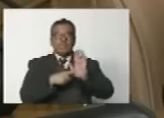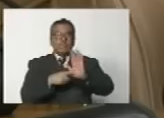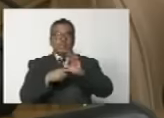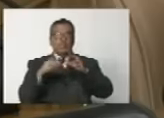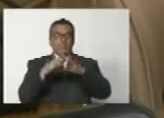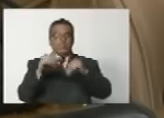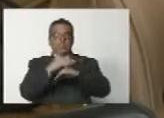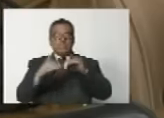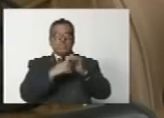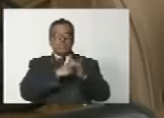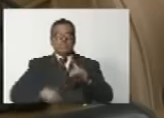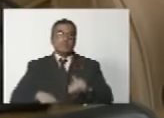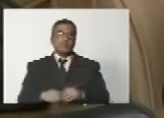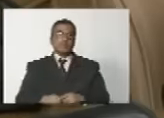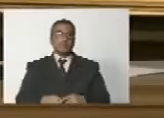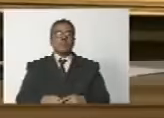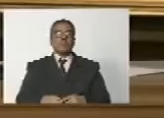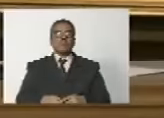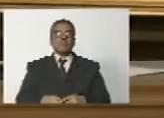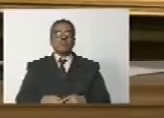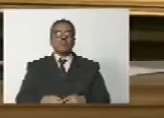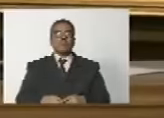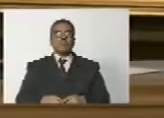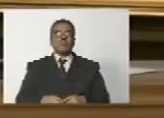presentes. Es todo, vicepresidente.